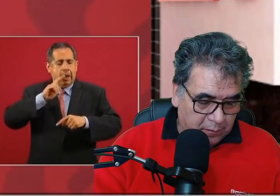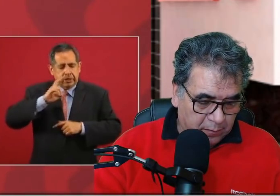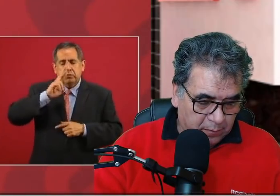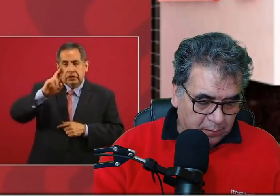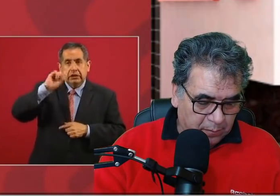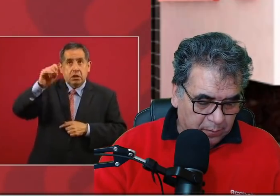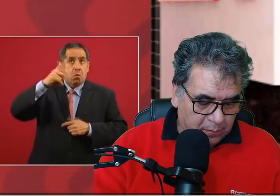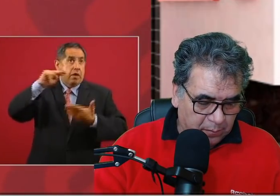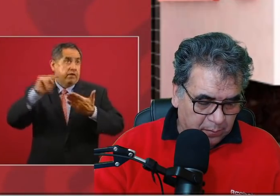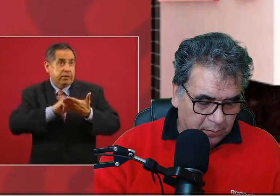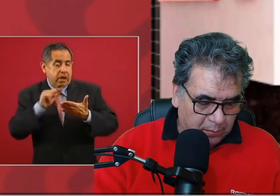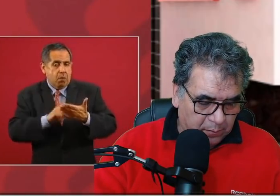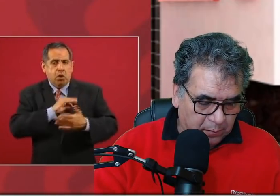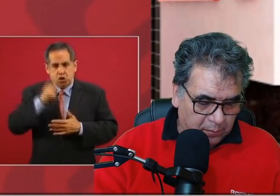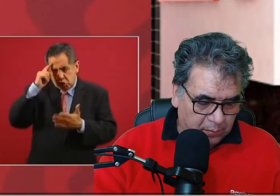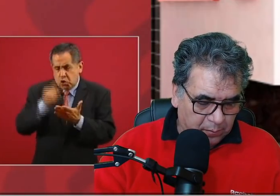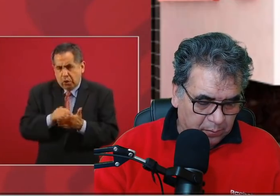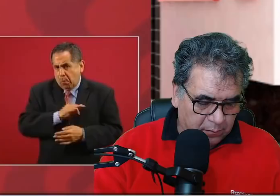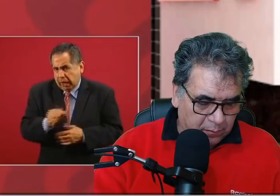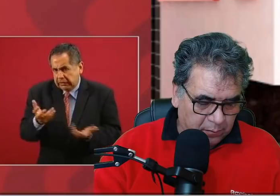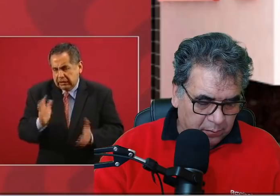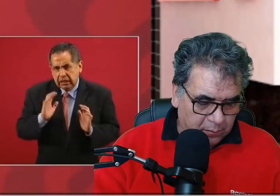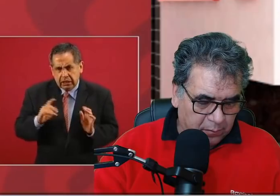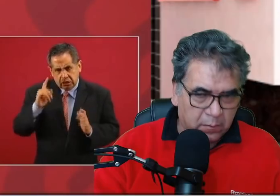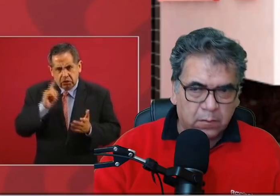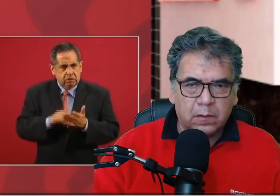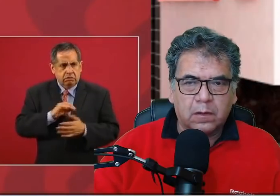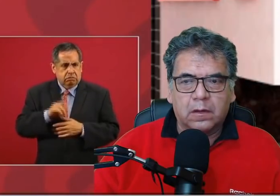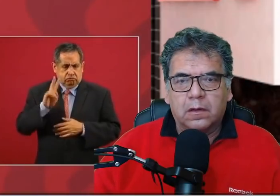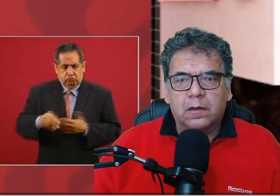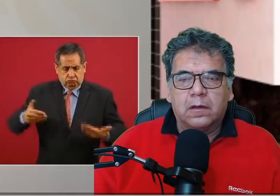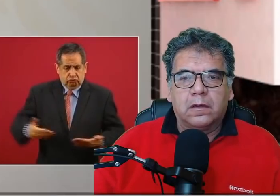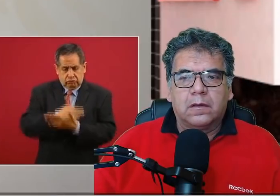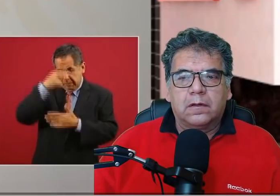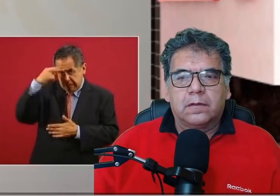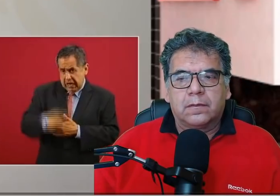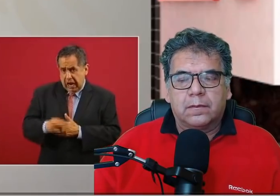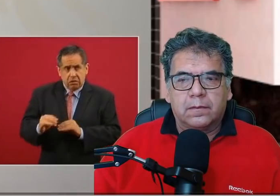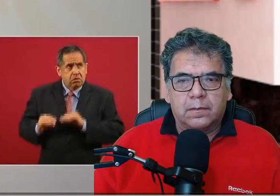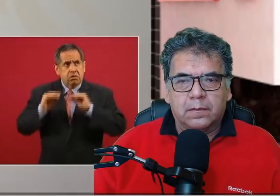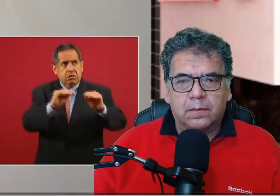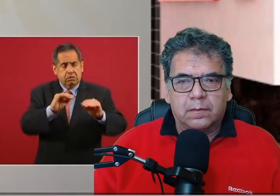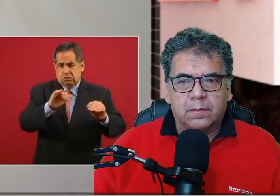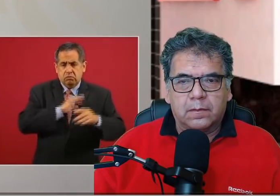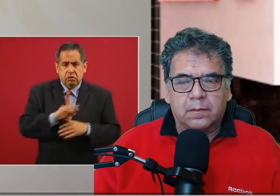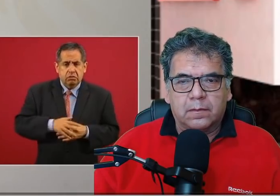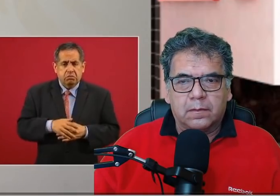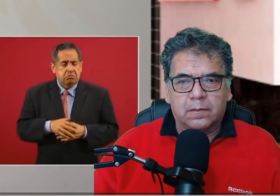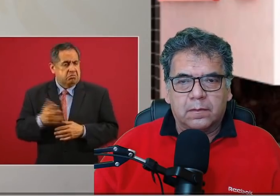también firmar. Yo creo que sí, ellos son ciudadanos mexicanos, si tienen